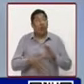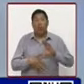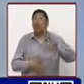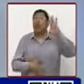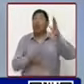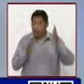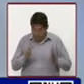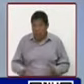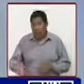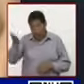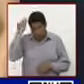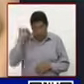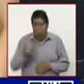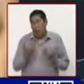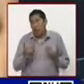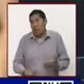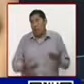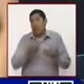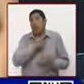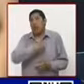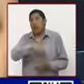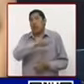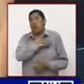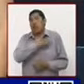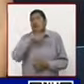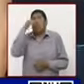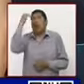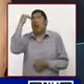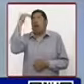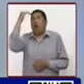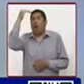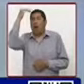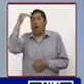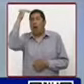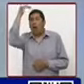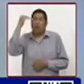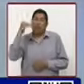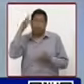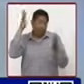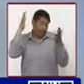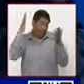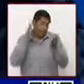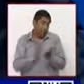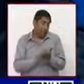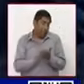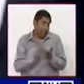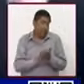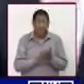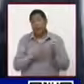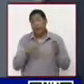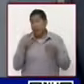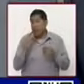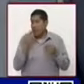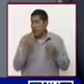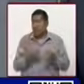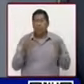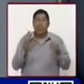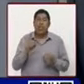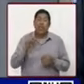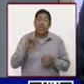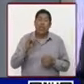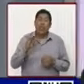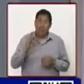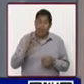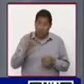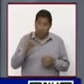norteamericanas. No hay quien les baje ahora de la corona a las españolas. Bueno, ahí está. Lo tiene bien merecido, sin lugar a dudas. Claro. Entre algunas galas también, el Dibu Martínez